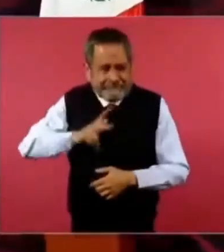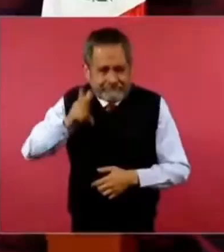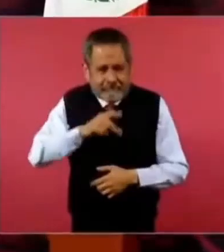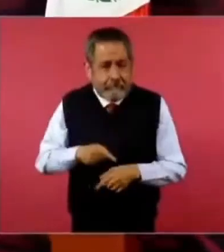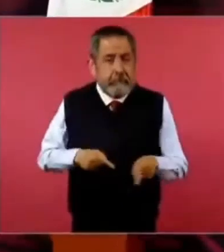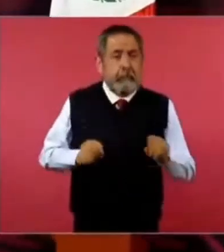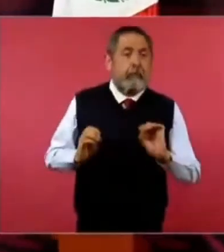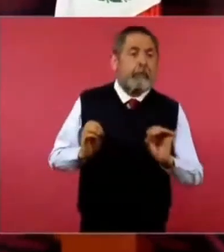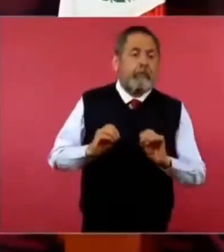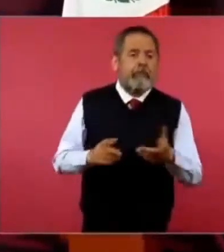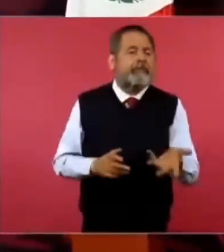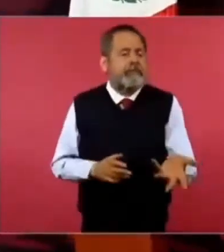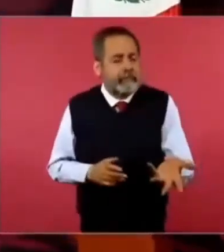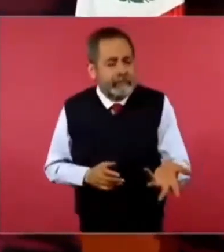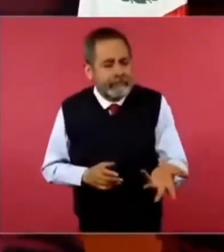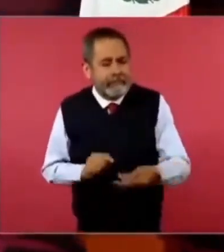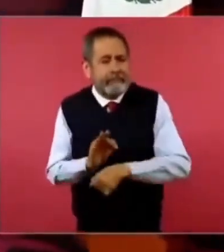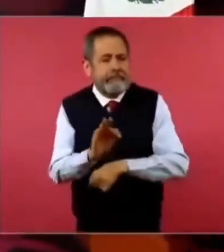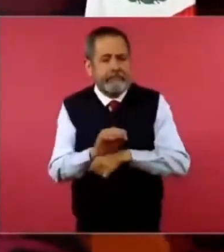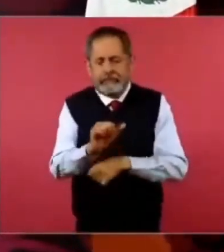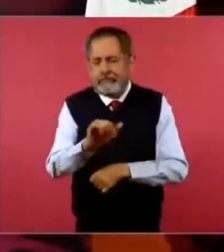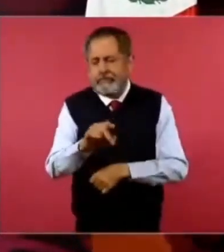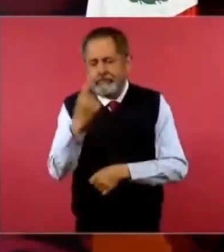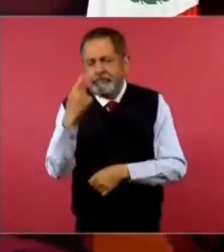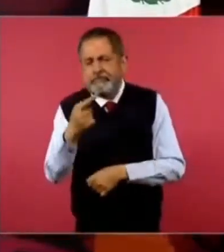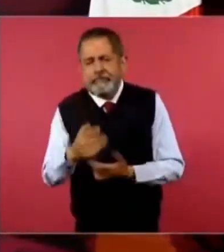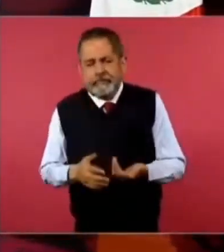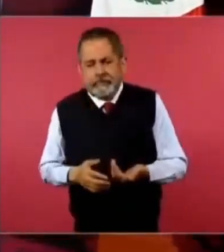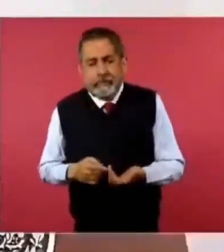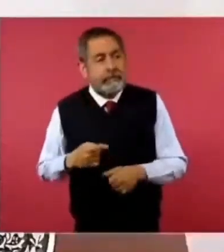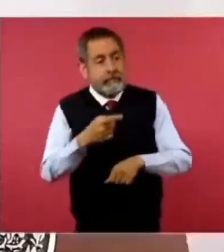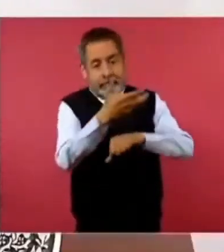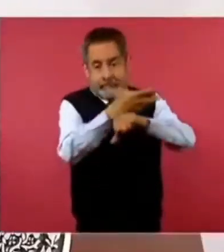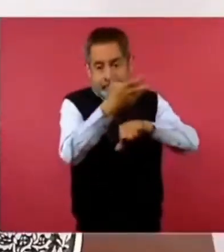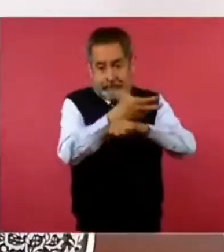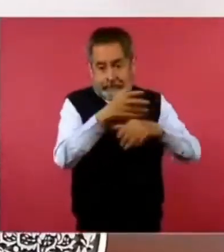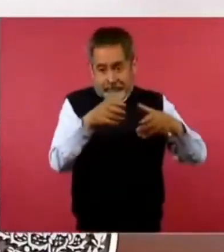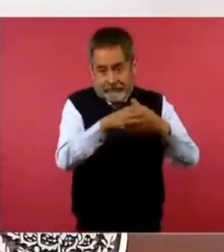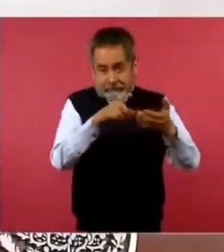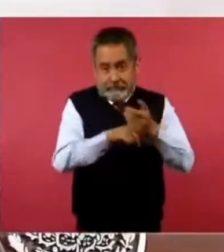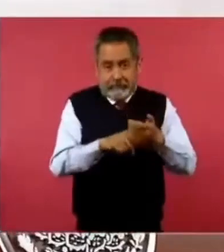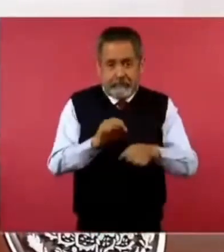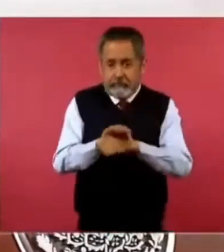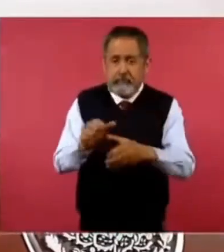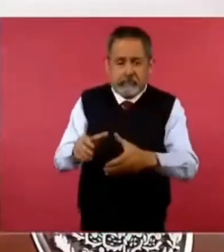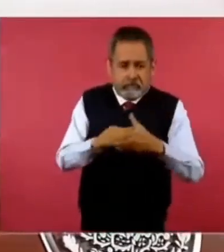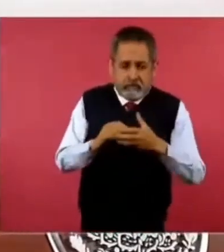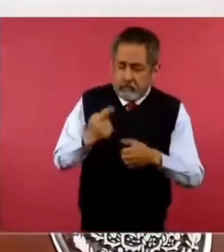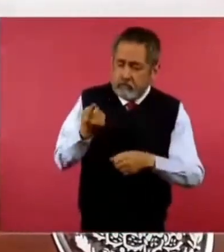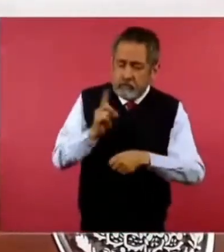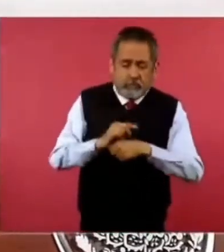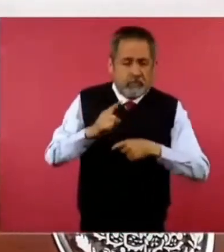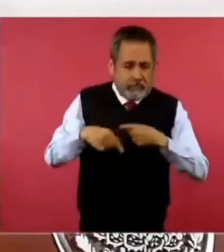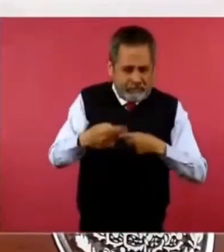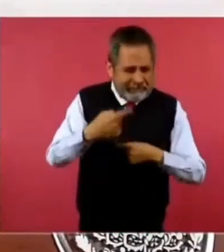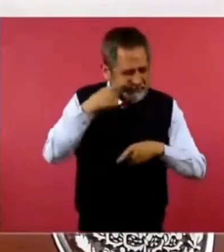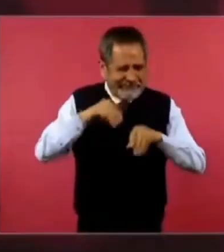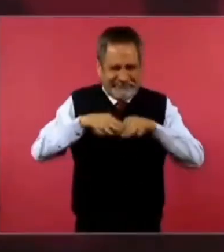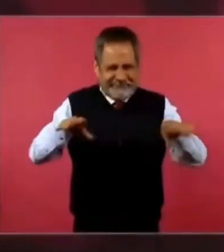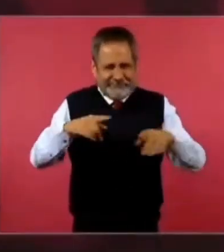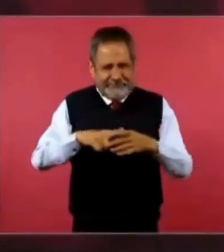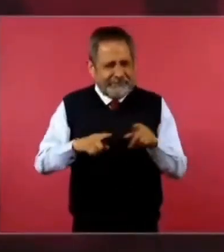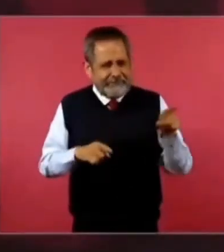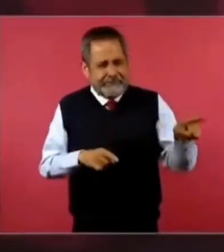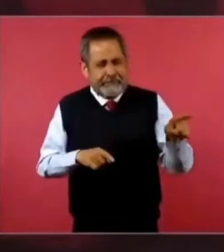Y el Departamento de Justicia de Estados Unidos, al otro día leímos